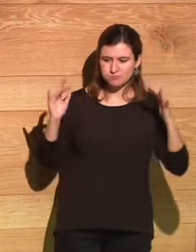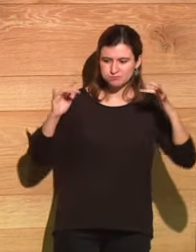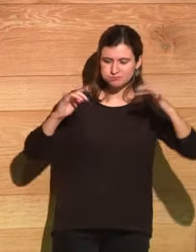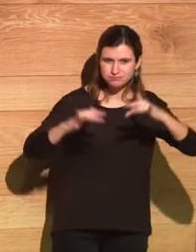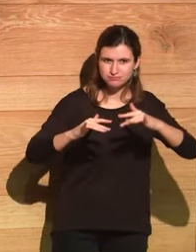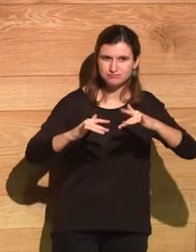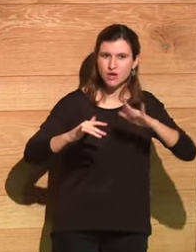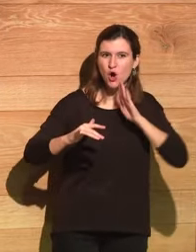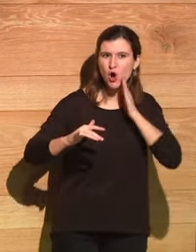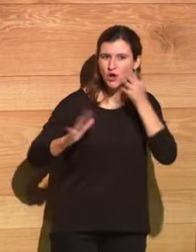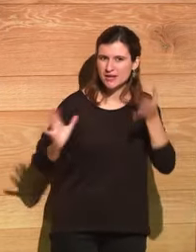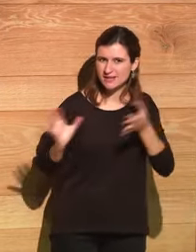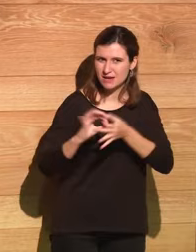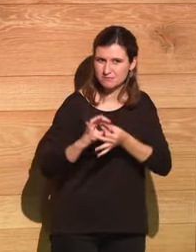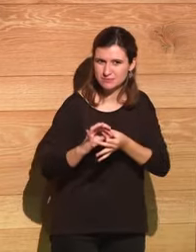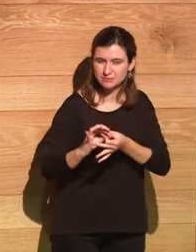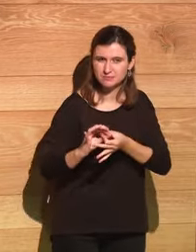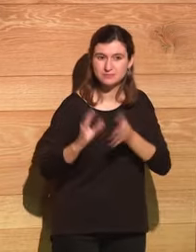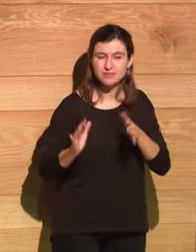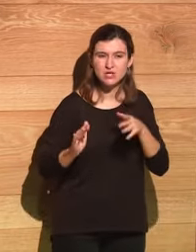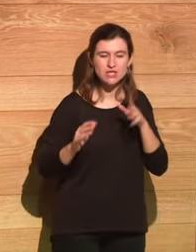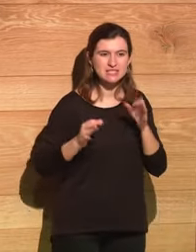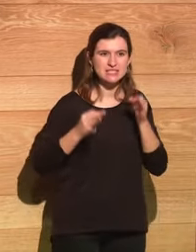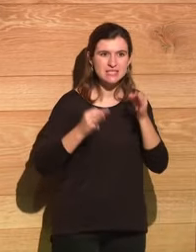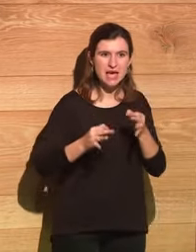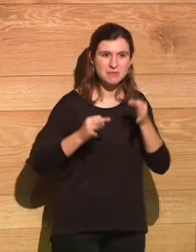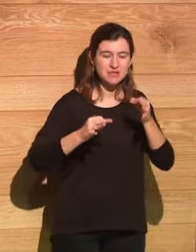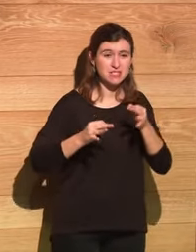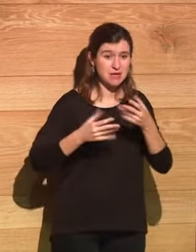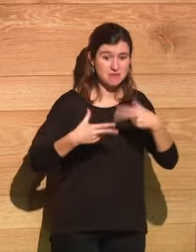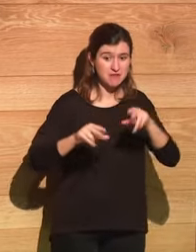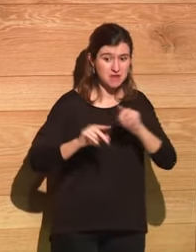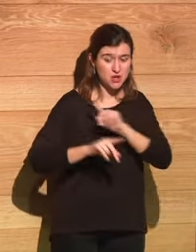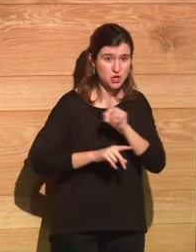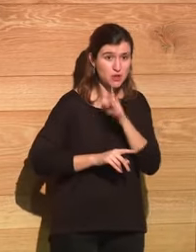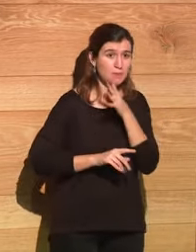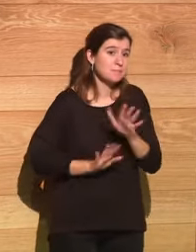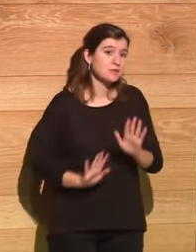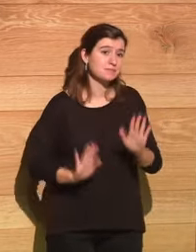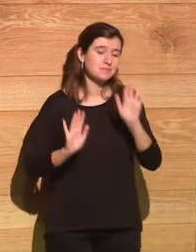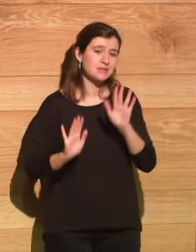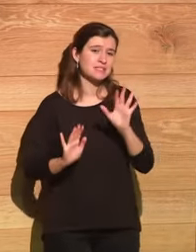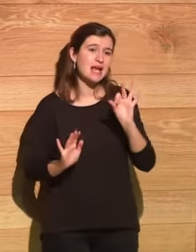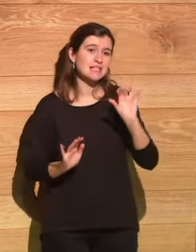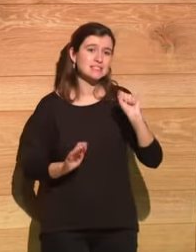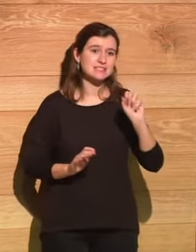pero no siempre bacanal, sino más preponderadamente saturnal.